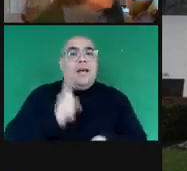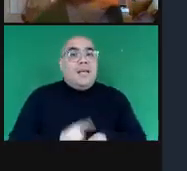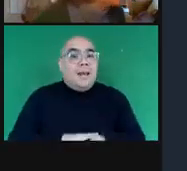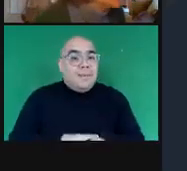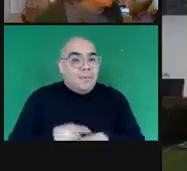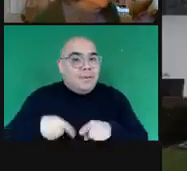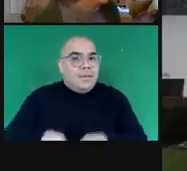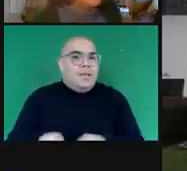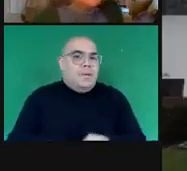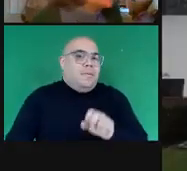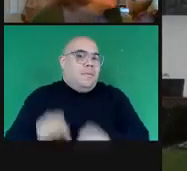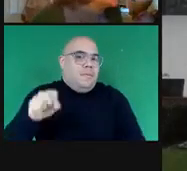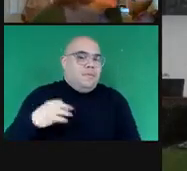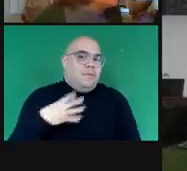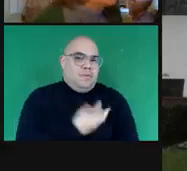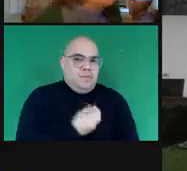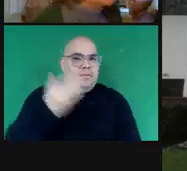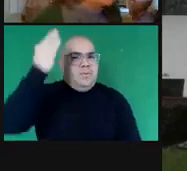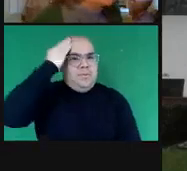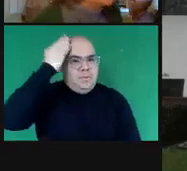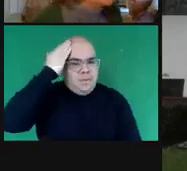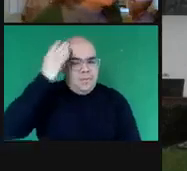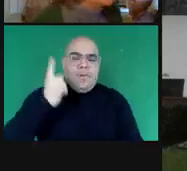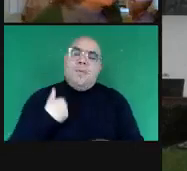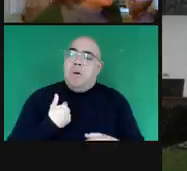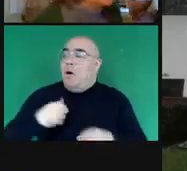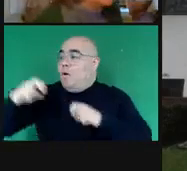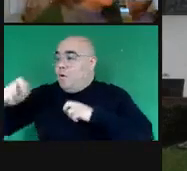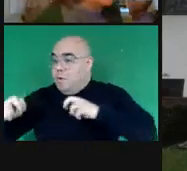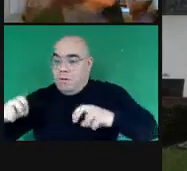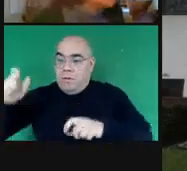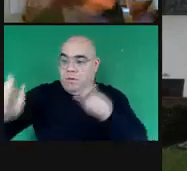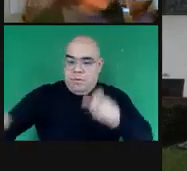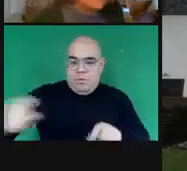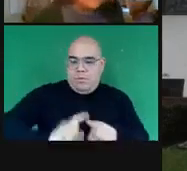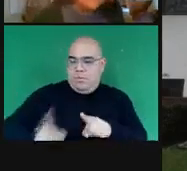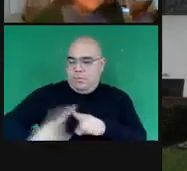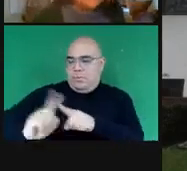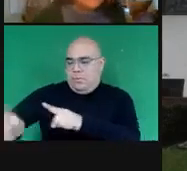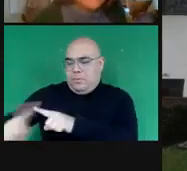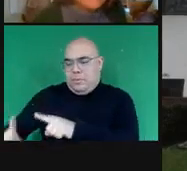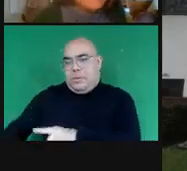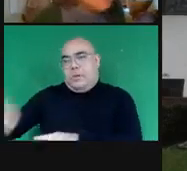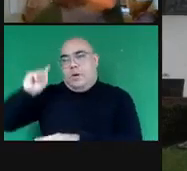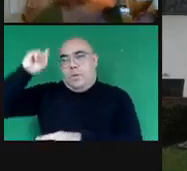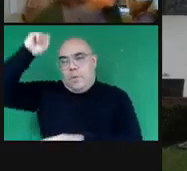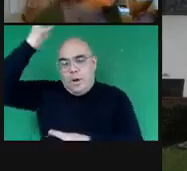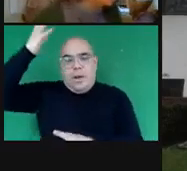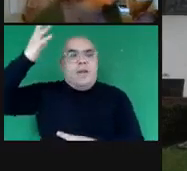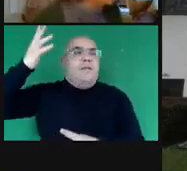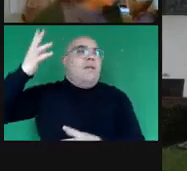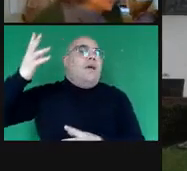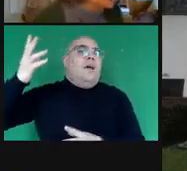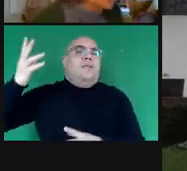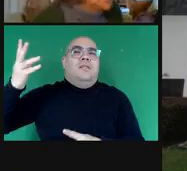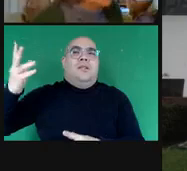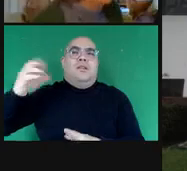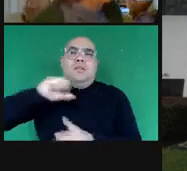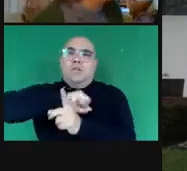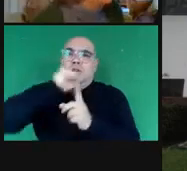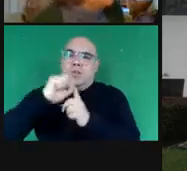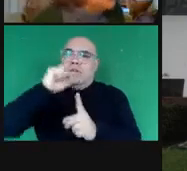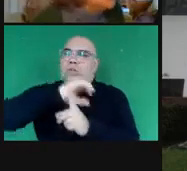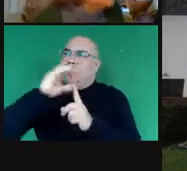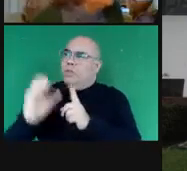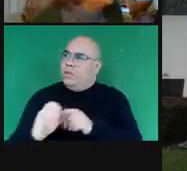Todos cabemos a pesar de nuestras diferencias ideológicas, políticas y socioculturales. Nos unen